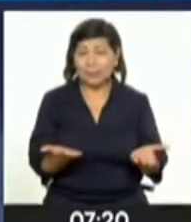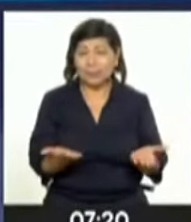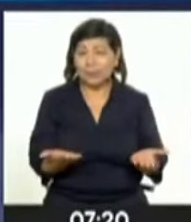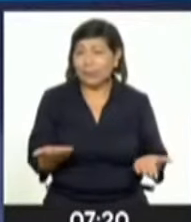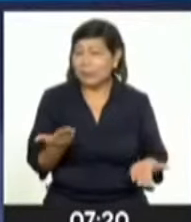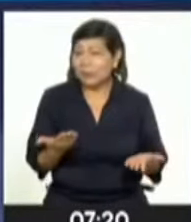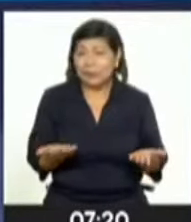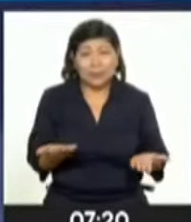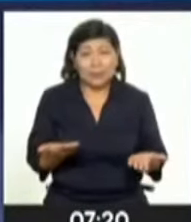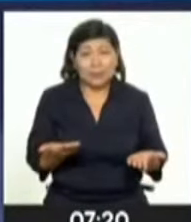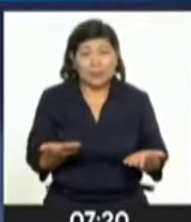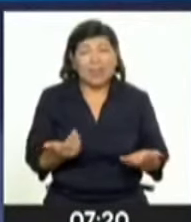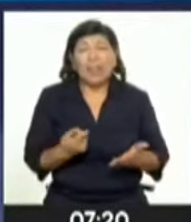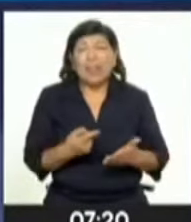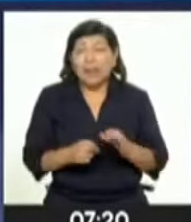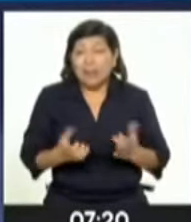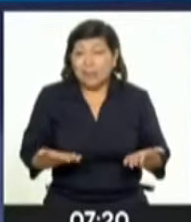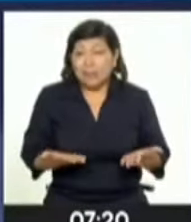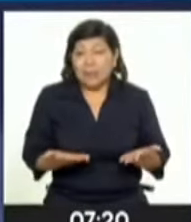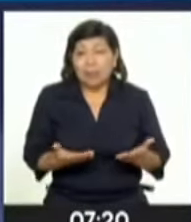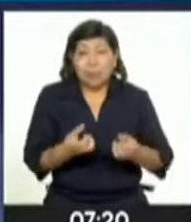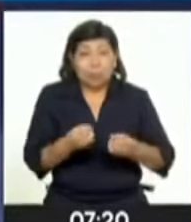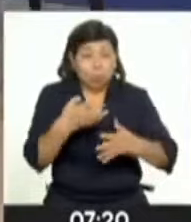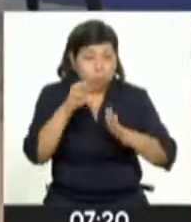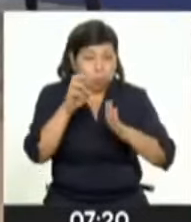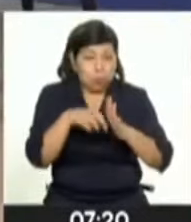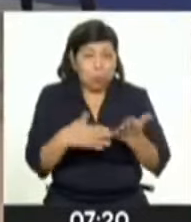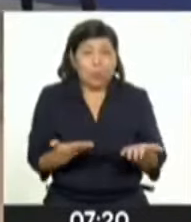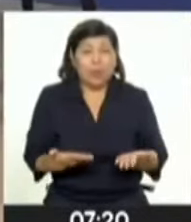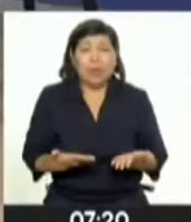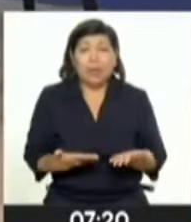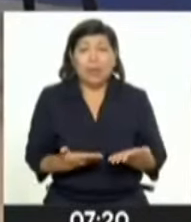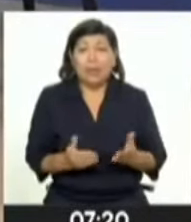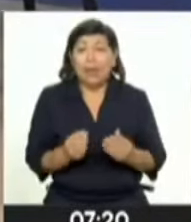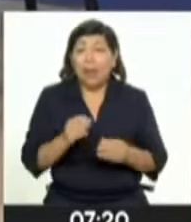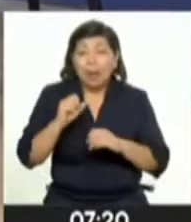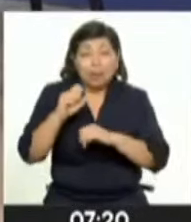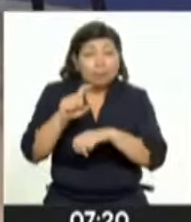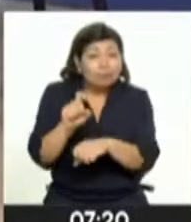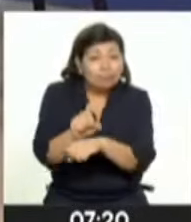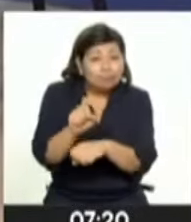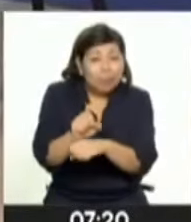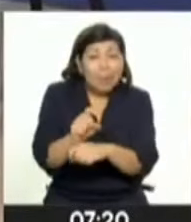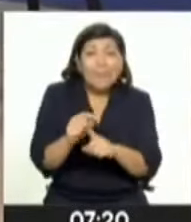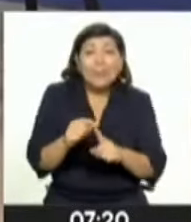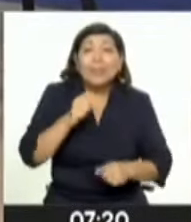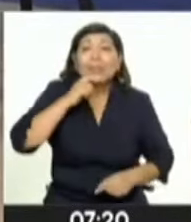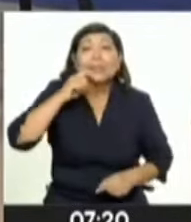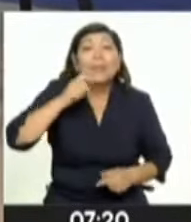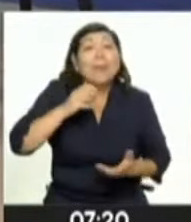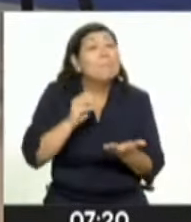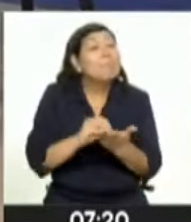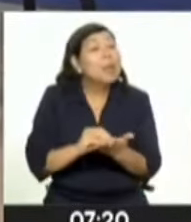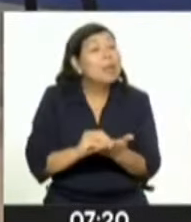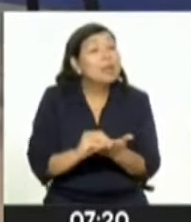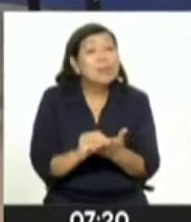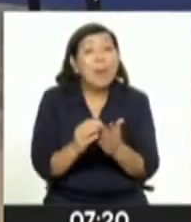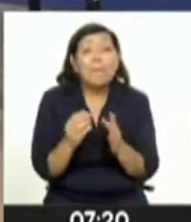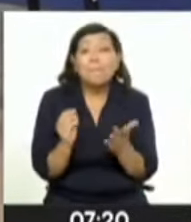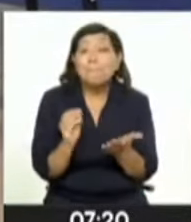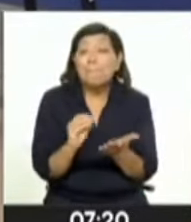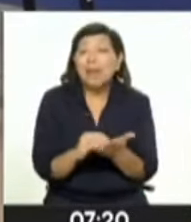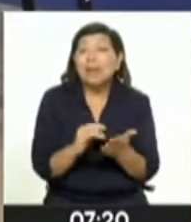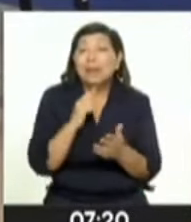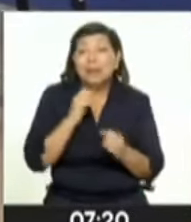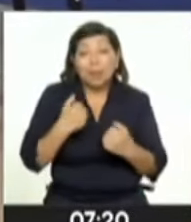son mediciones de actividades. Hemos hecho tantos programas, pero no hemos hecho tantas capacitaciones, pero lo que nos interesa es la medición de impacto, y